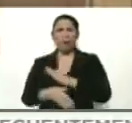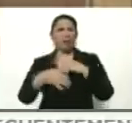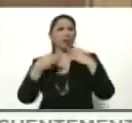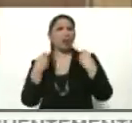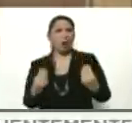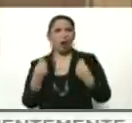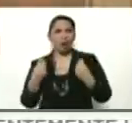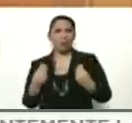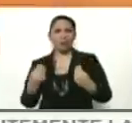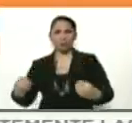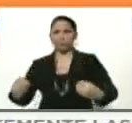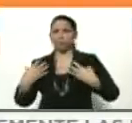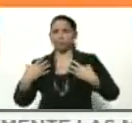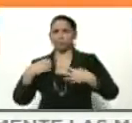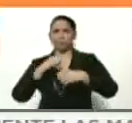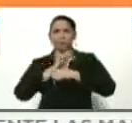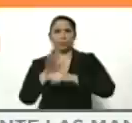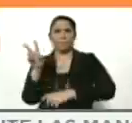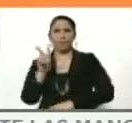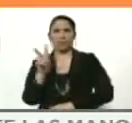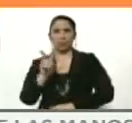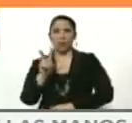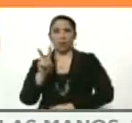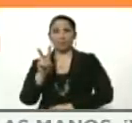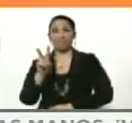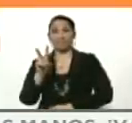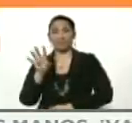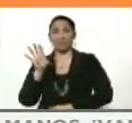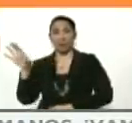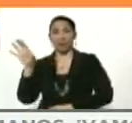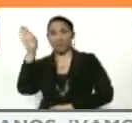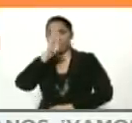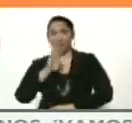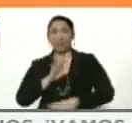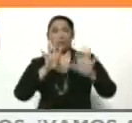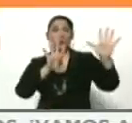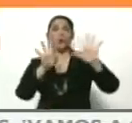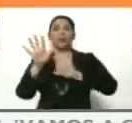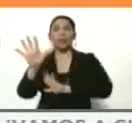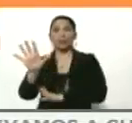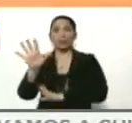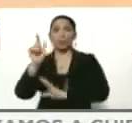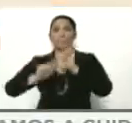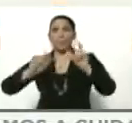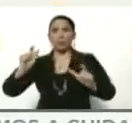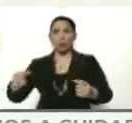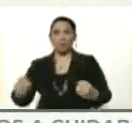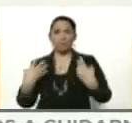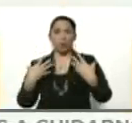casos en Venezuela, Brasil con 95 casos,